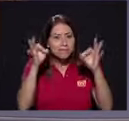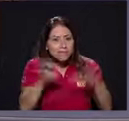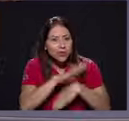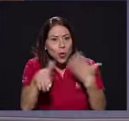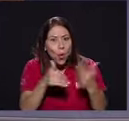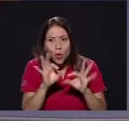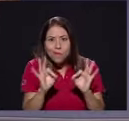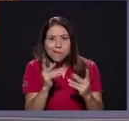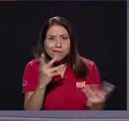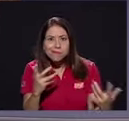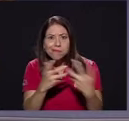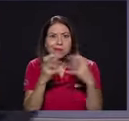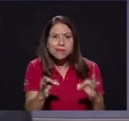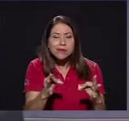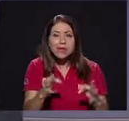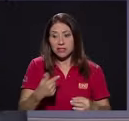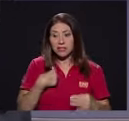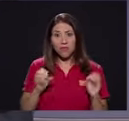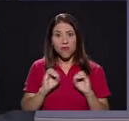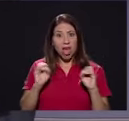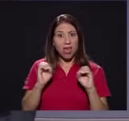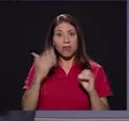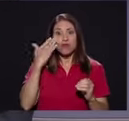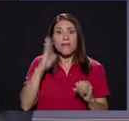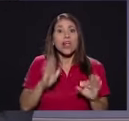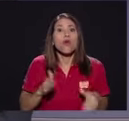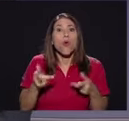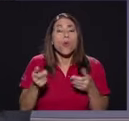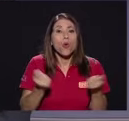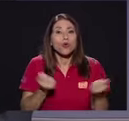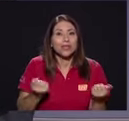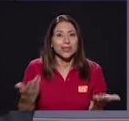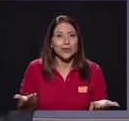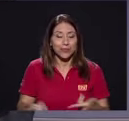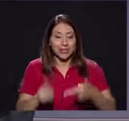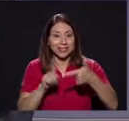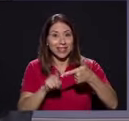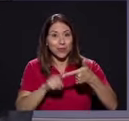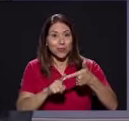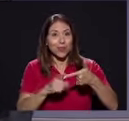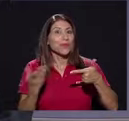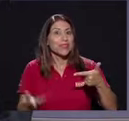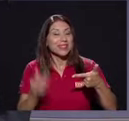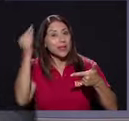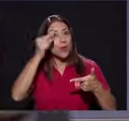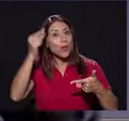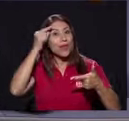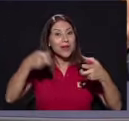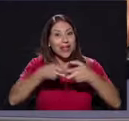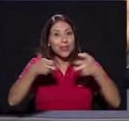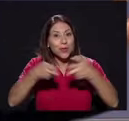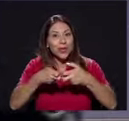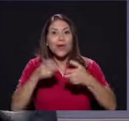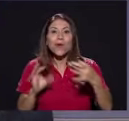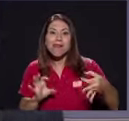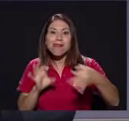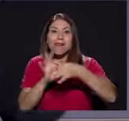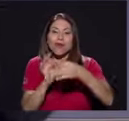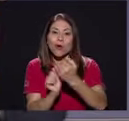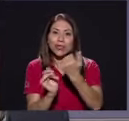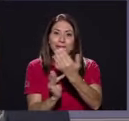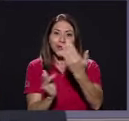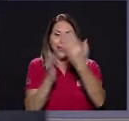tuviera esos datos, no sabría cómo conducirlo. El segundo escalón es el gobierno electrónico, el e-government, que tiene que ver con la tecnología de